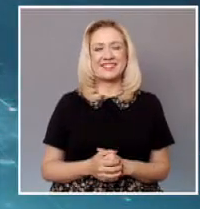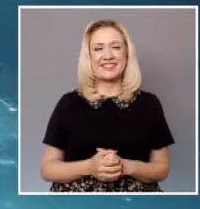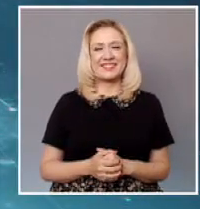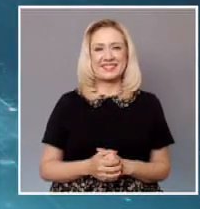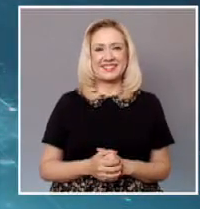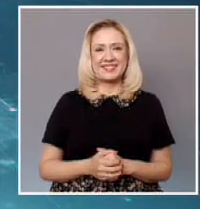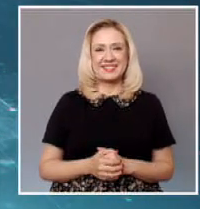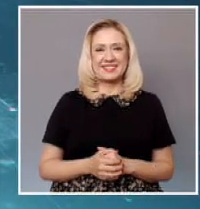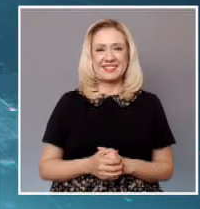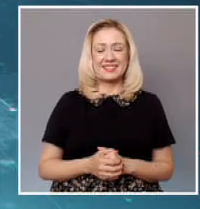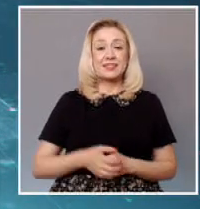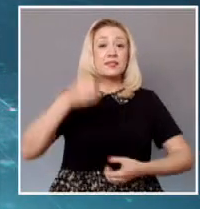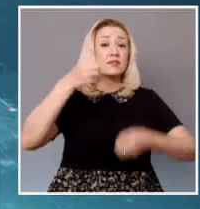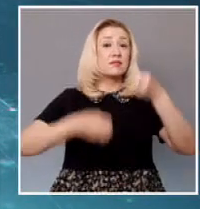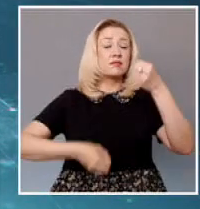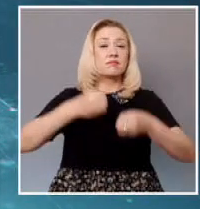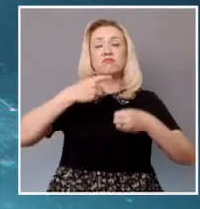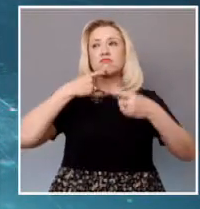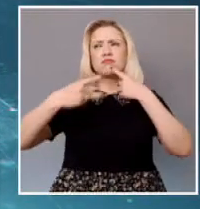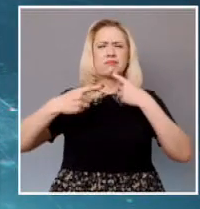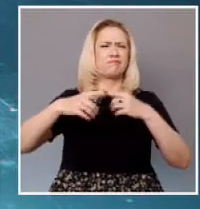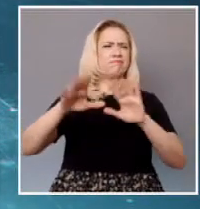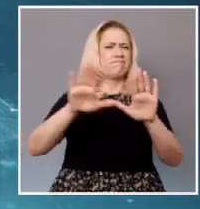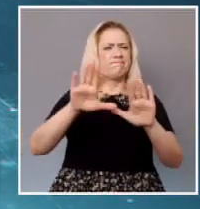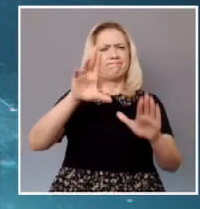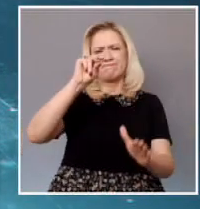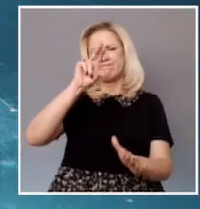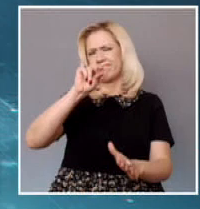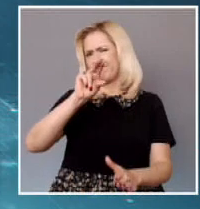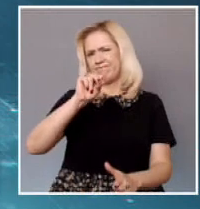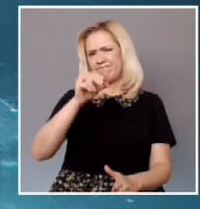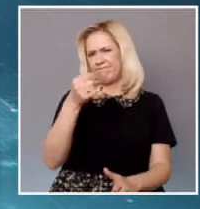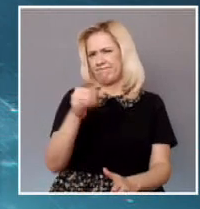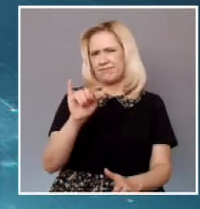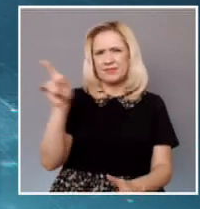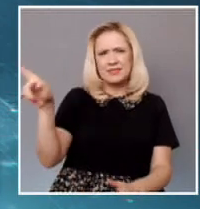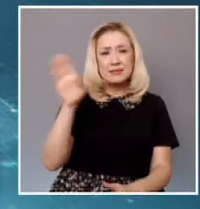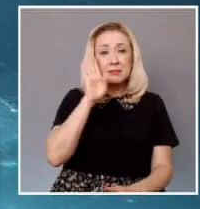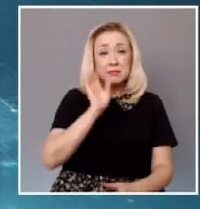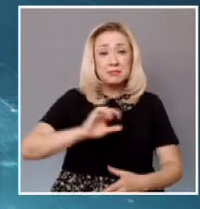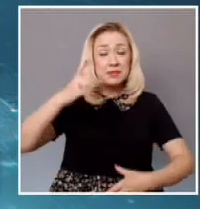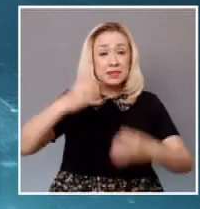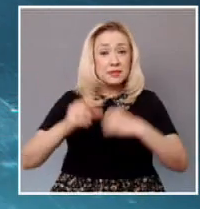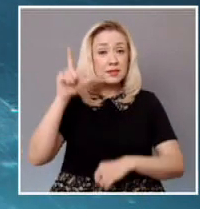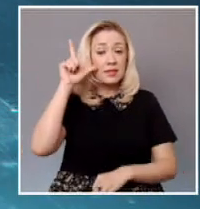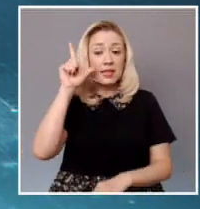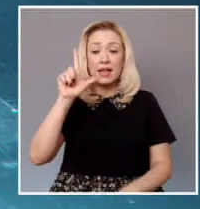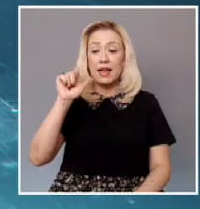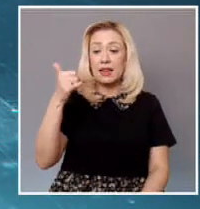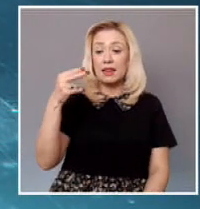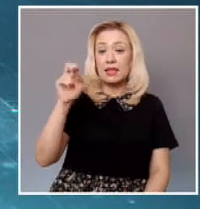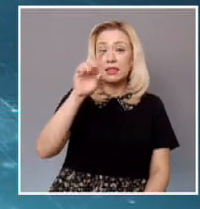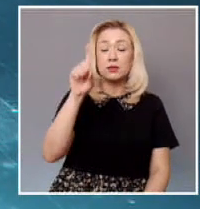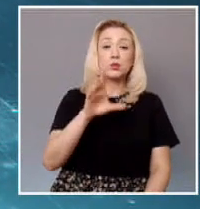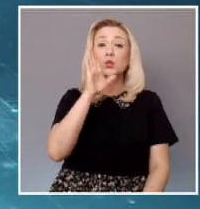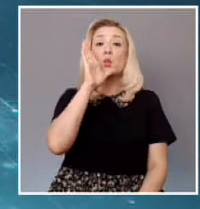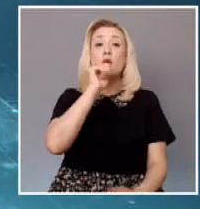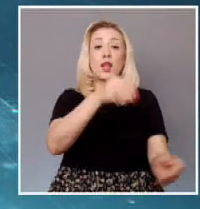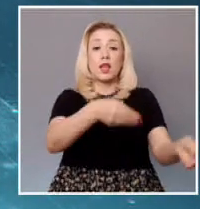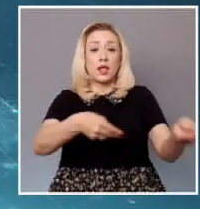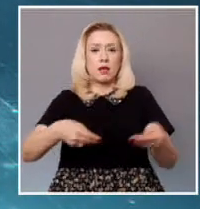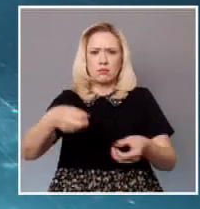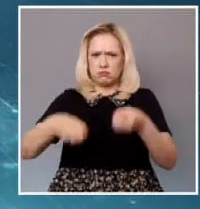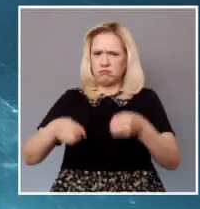La Corte descartó que el ministro Lainez esté impedido de conocer la acción en la que se pide invalidar decreto que